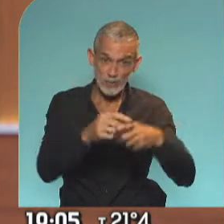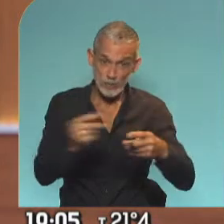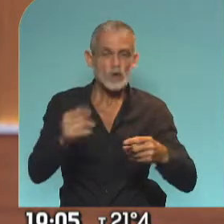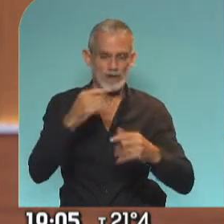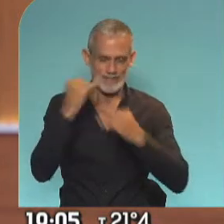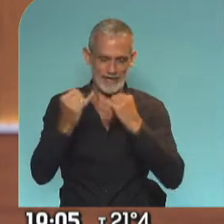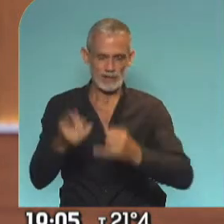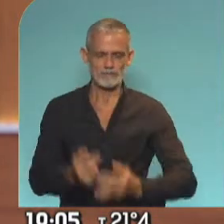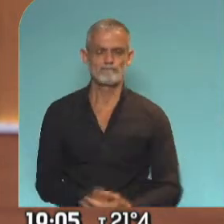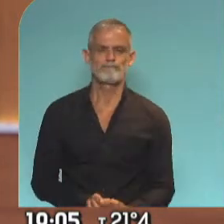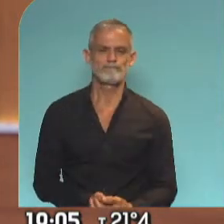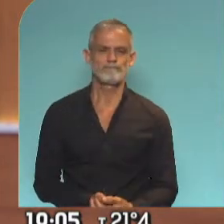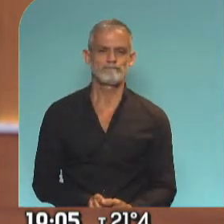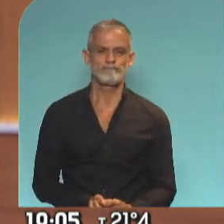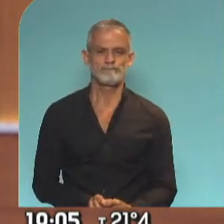hoy.